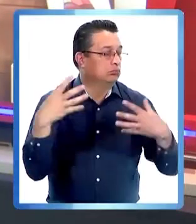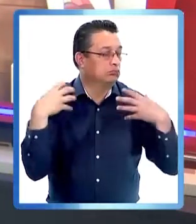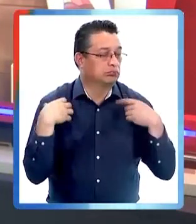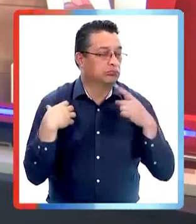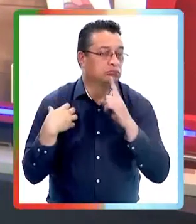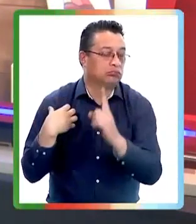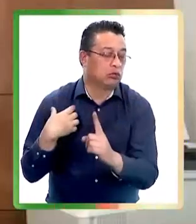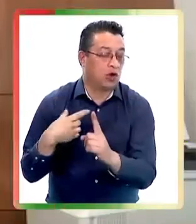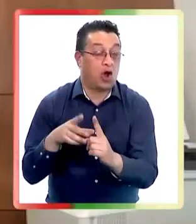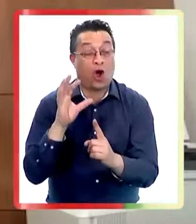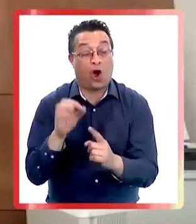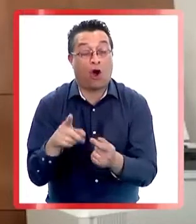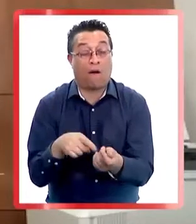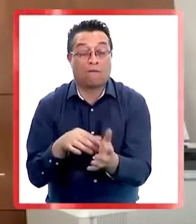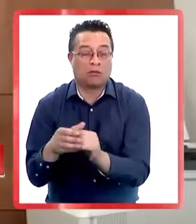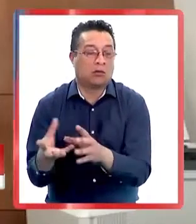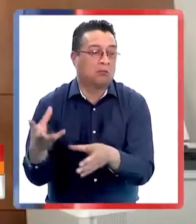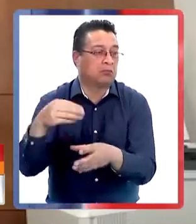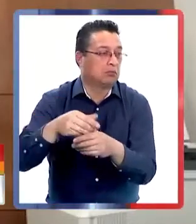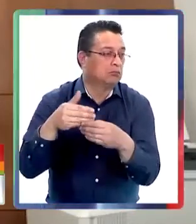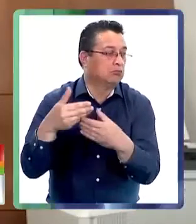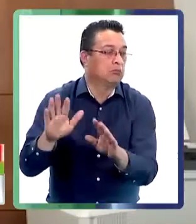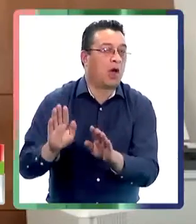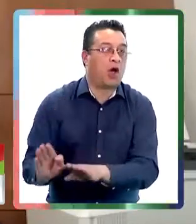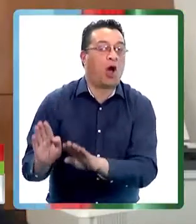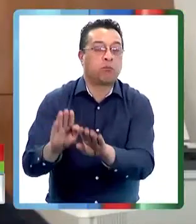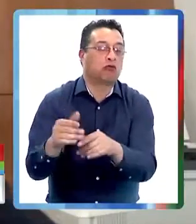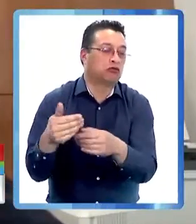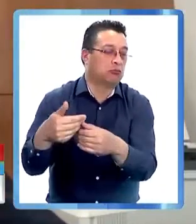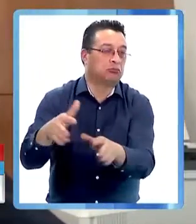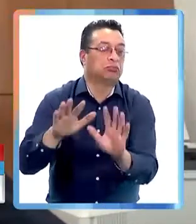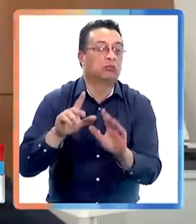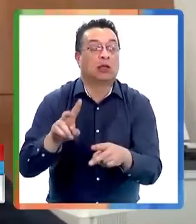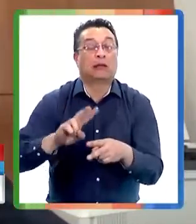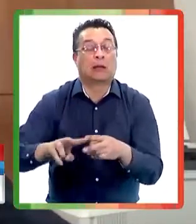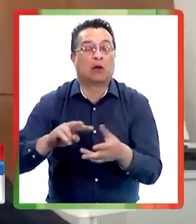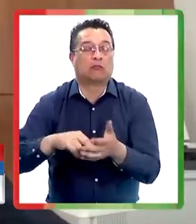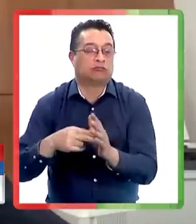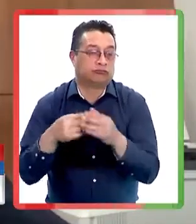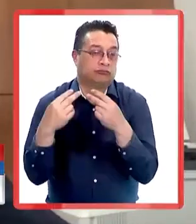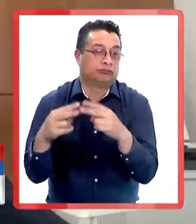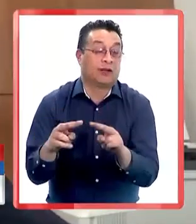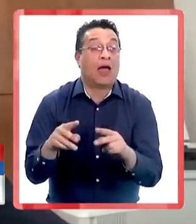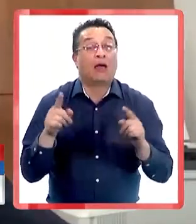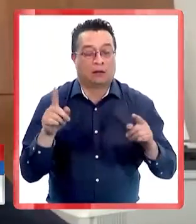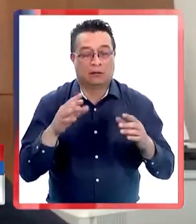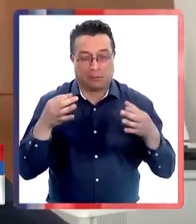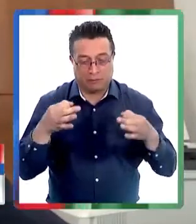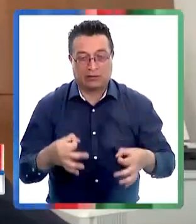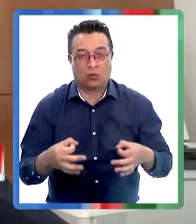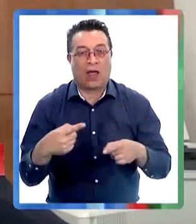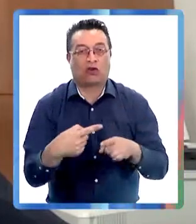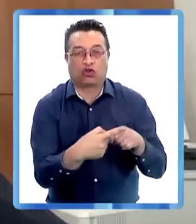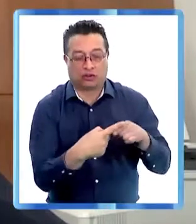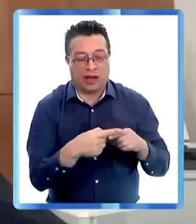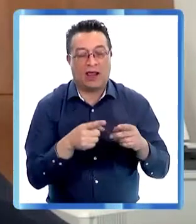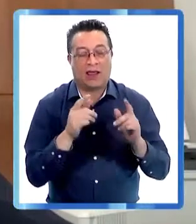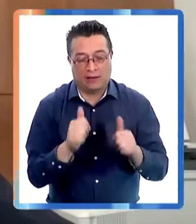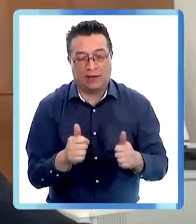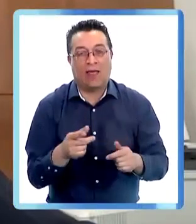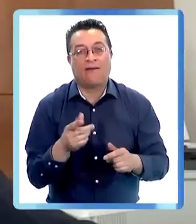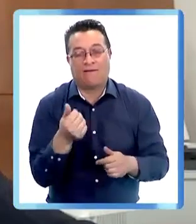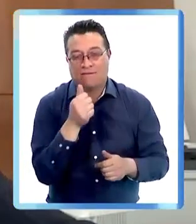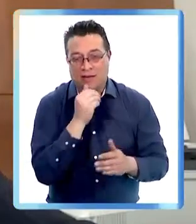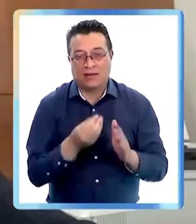ver solo o con su familia, muchas veces apoyado, cómo resuelve este tema, sino que también con seguridad social. Así